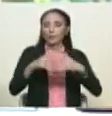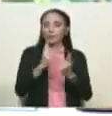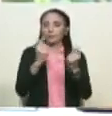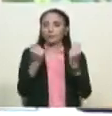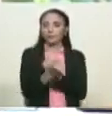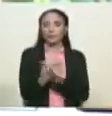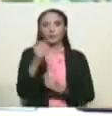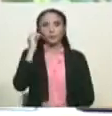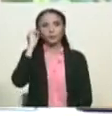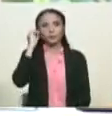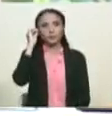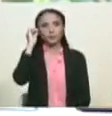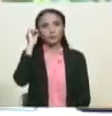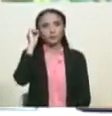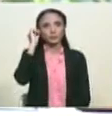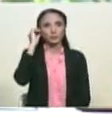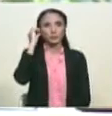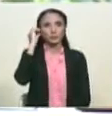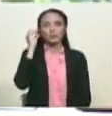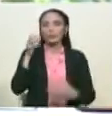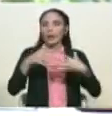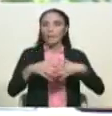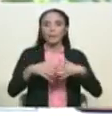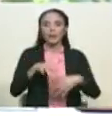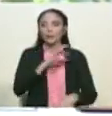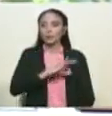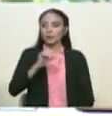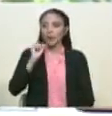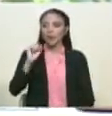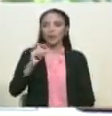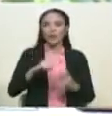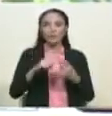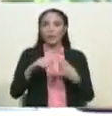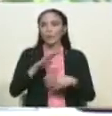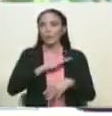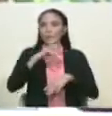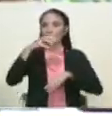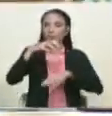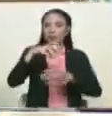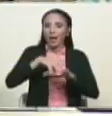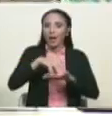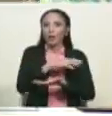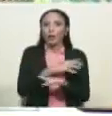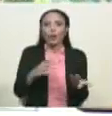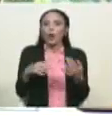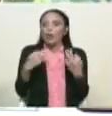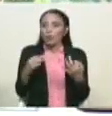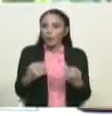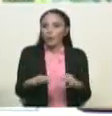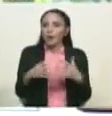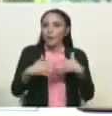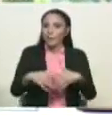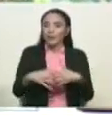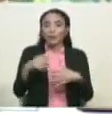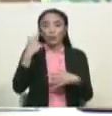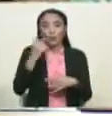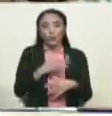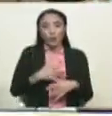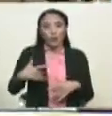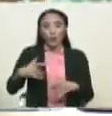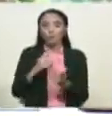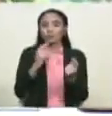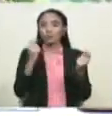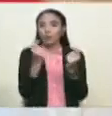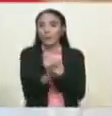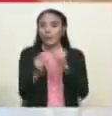empresas básicas, empresas estratégicas, empresas socialistas, empresas del Estado. Yo quiero ir a una reestructuración del sistema